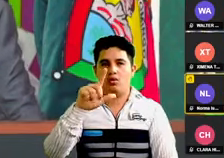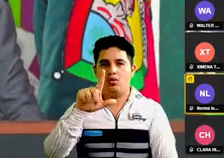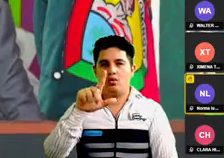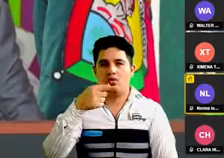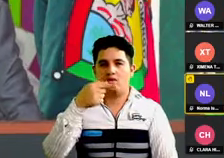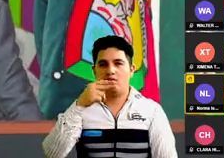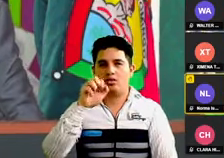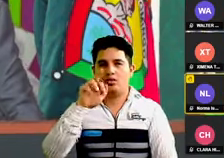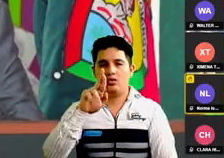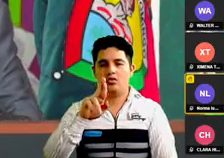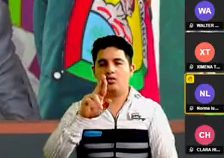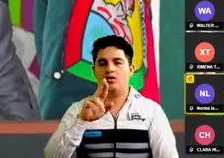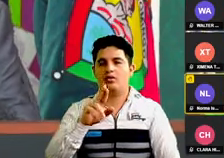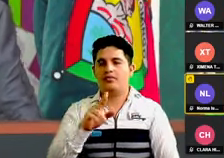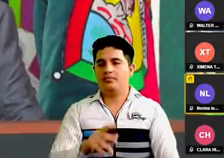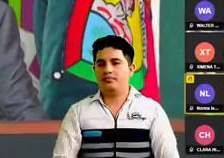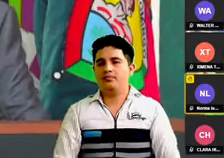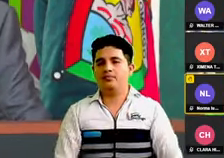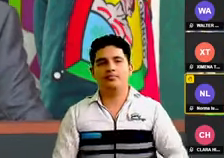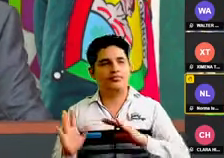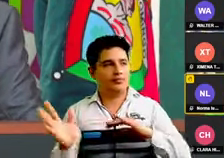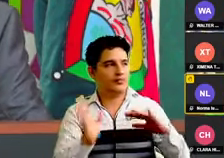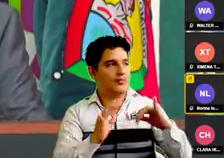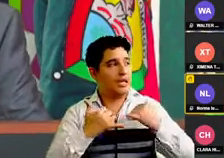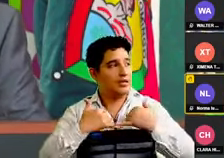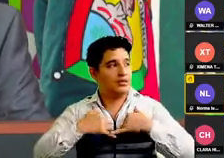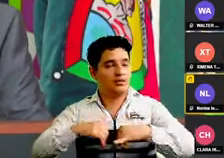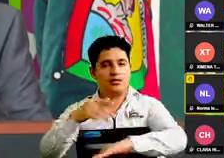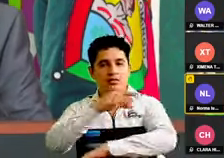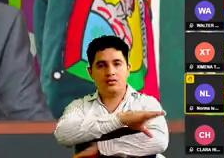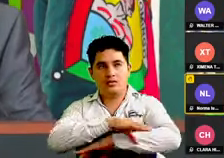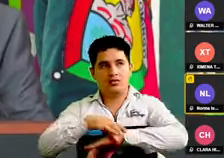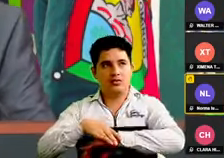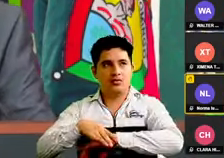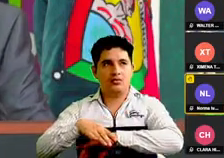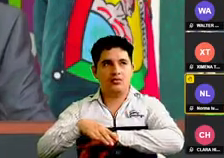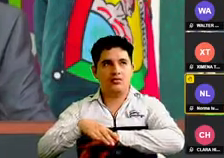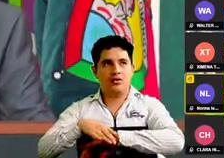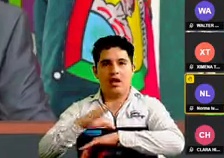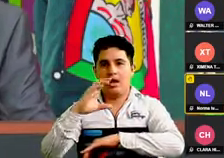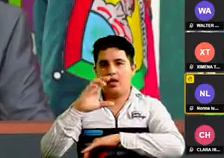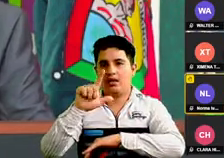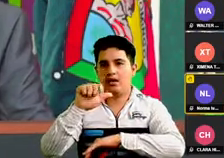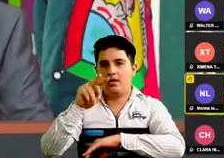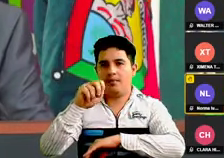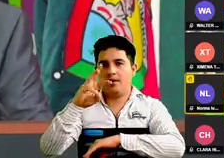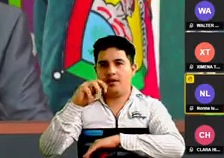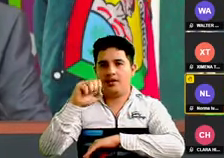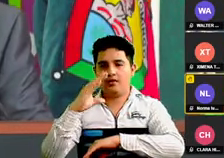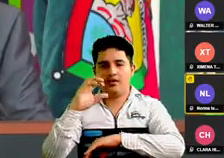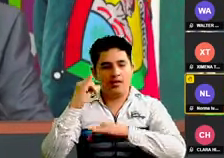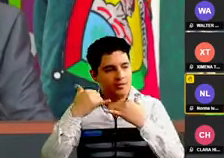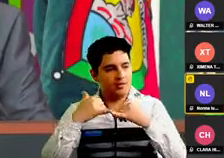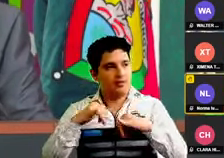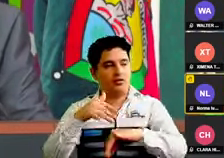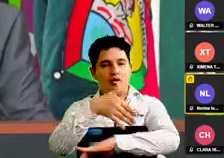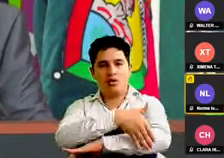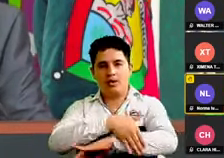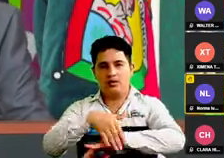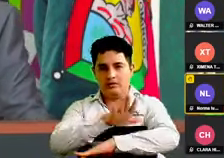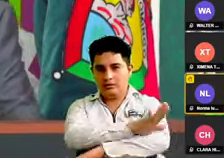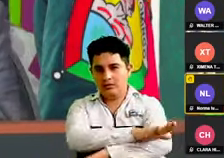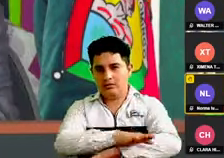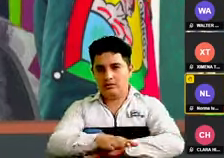Avanza el asfaltado de la avenida Clemencia de Mora, aunque ha habido invierno